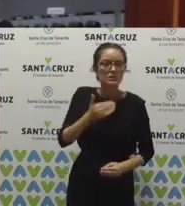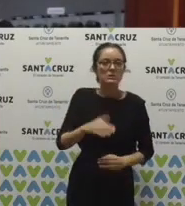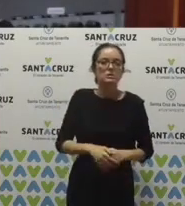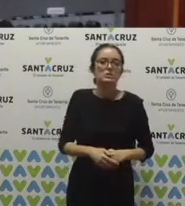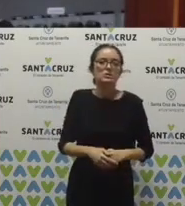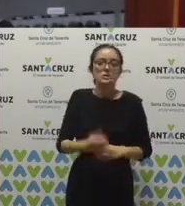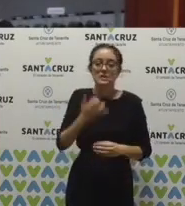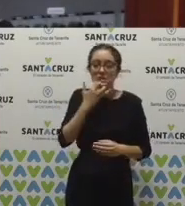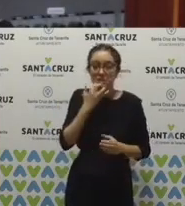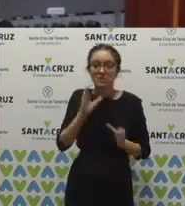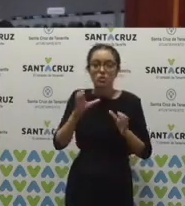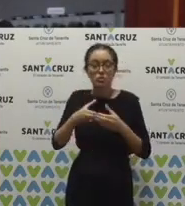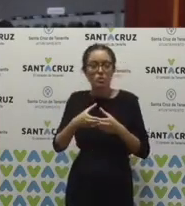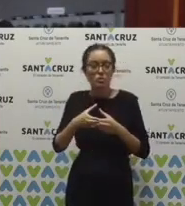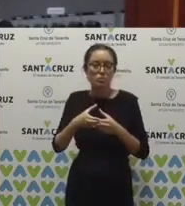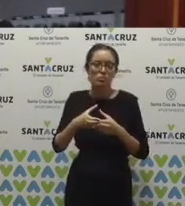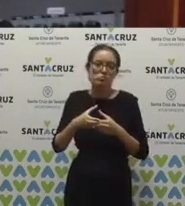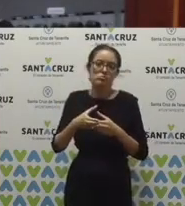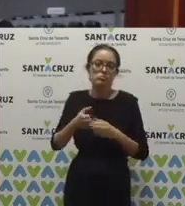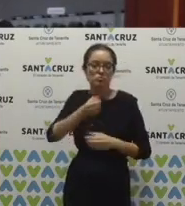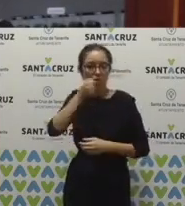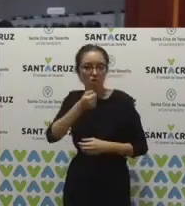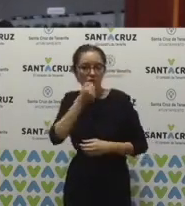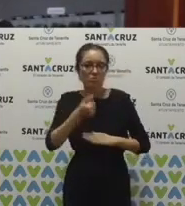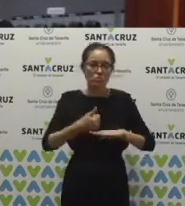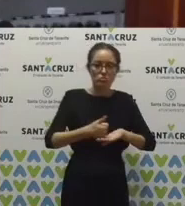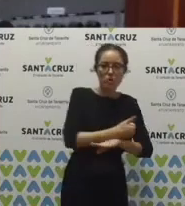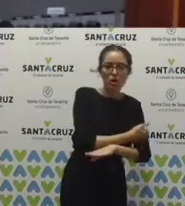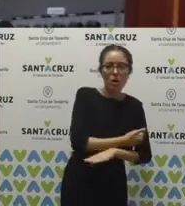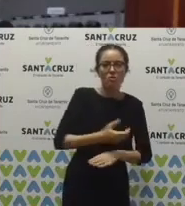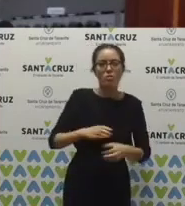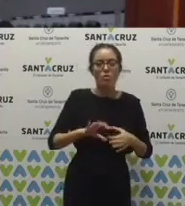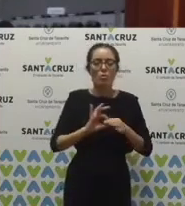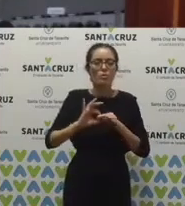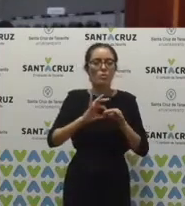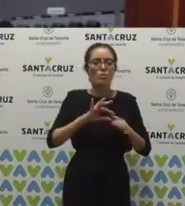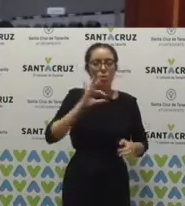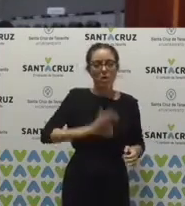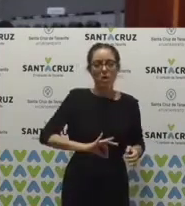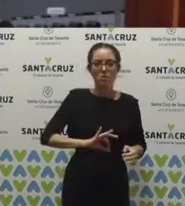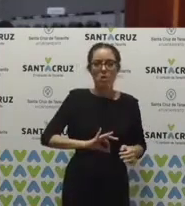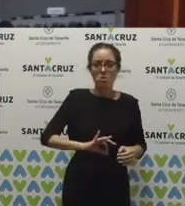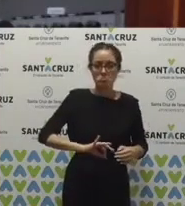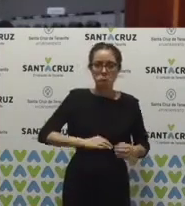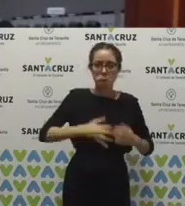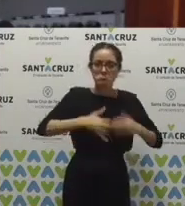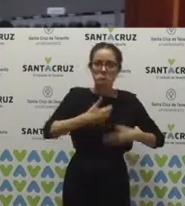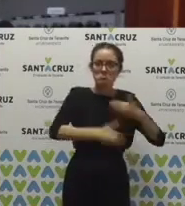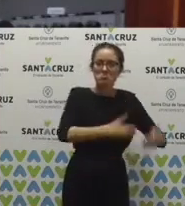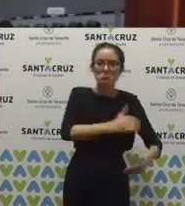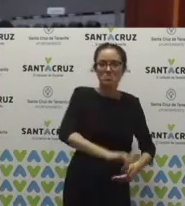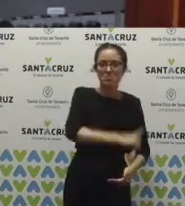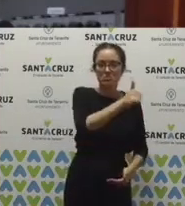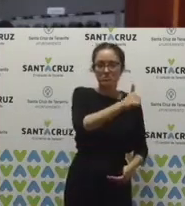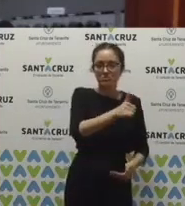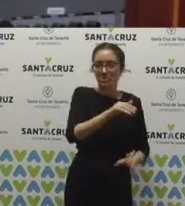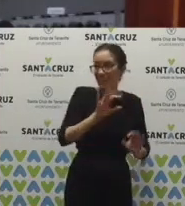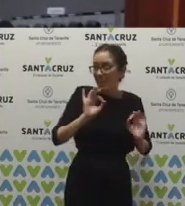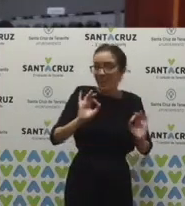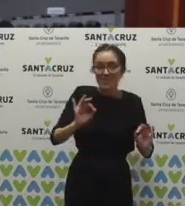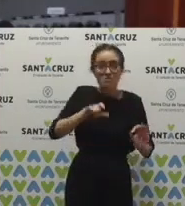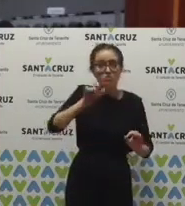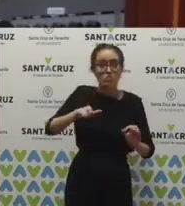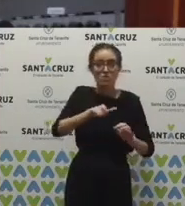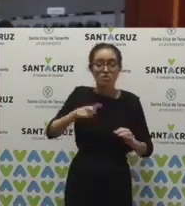el apoyo del partido socialista como el apoyo de ciudadanos o con el apoyo de podemos salgan adelante eso es legítimo y para eso estamos y para eso nos quieren los ciudadanos que nos